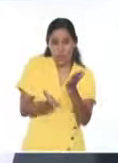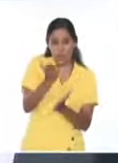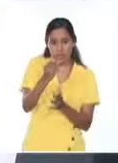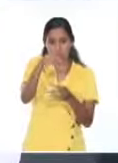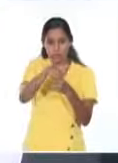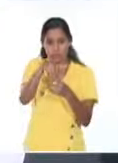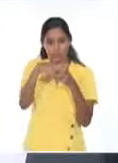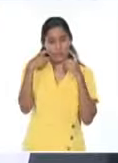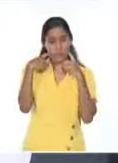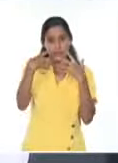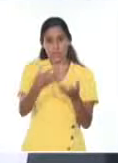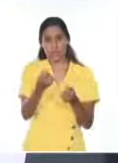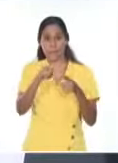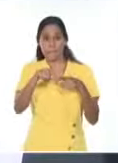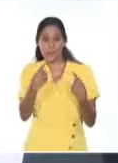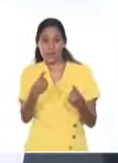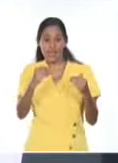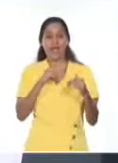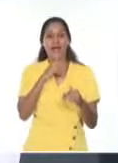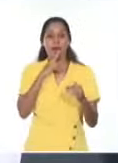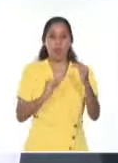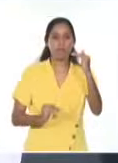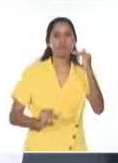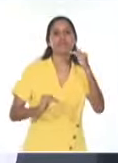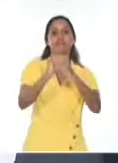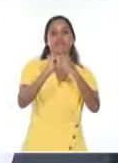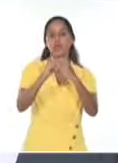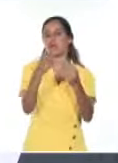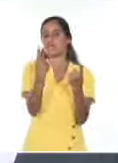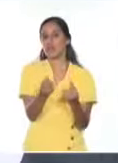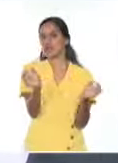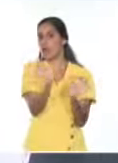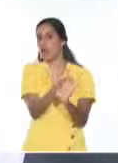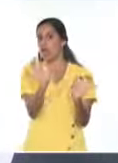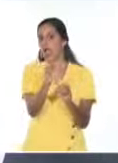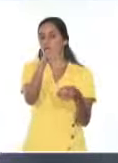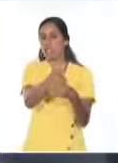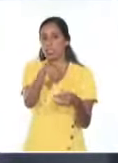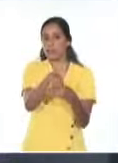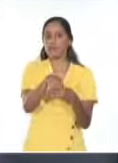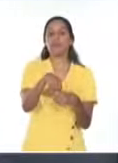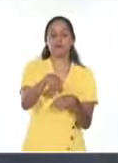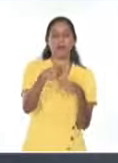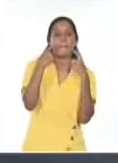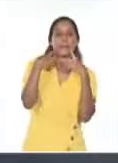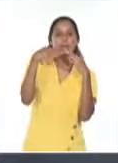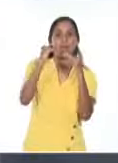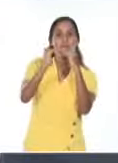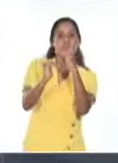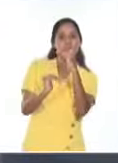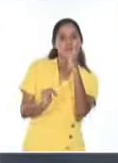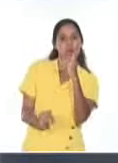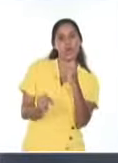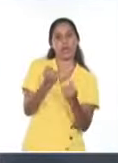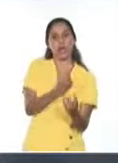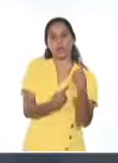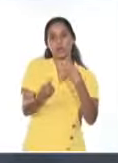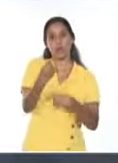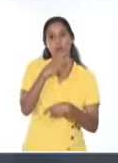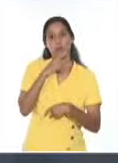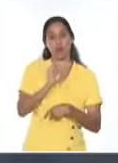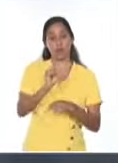falta. Porque si no, entonces el volumen de agua que está en la ciudad no es el que hace falta. Y entonces por eso los ciclos salarios y la gente no recibe el agua que